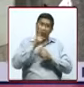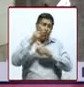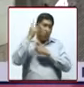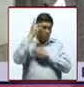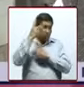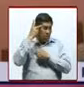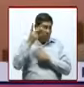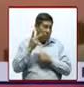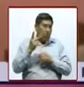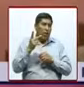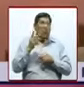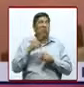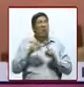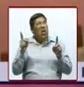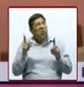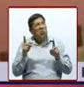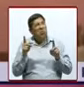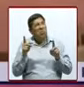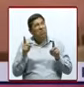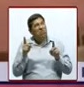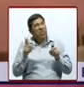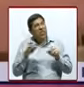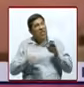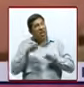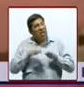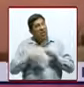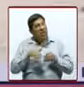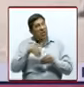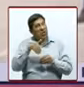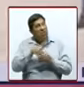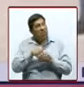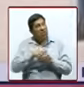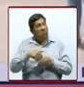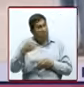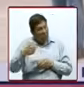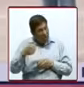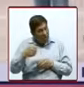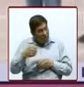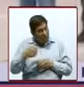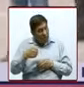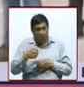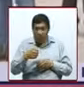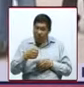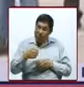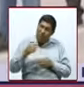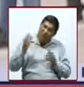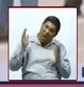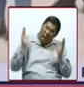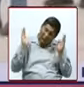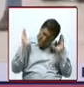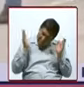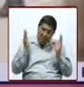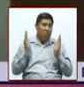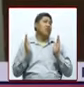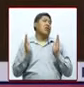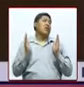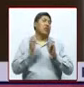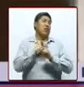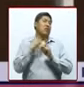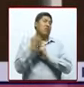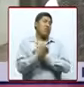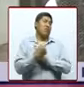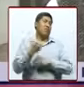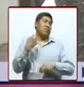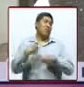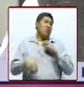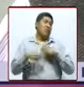las judiciales. La conclusión es que nos vamos a quedar sin elecciones este año. Esa es una de las probables situaciones de